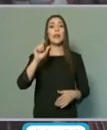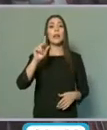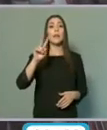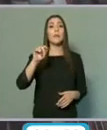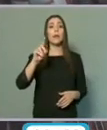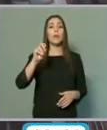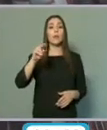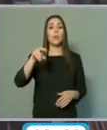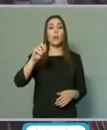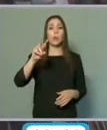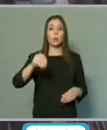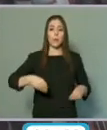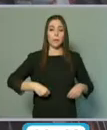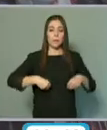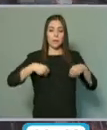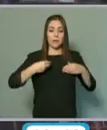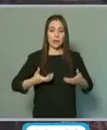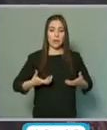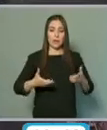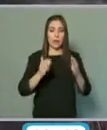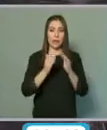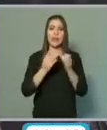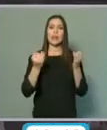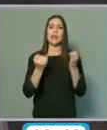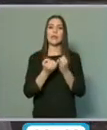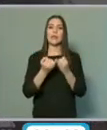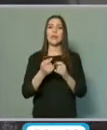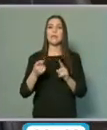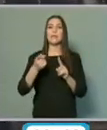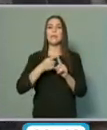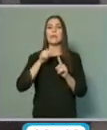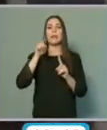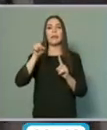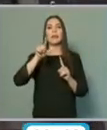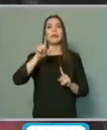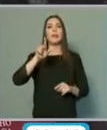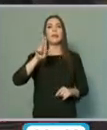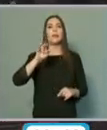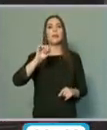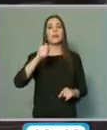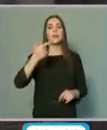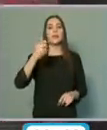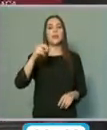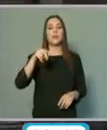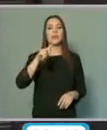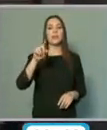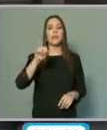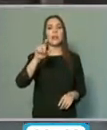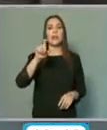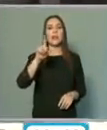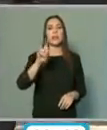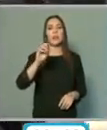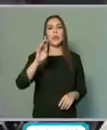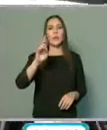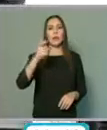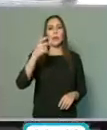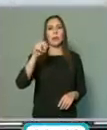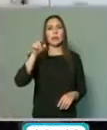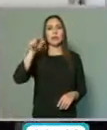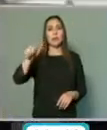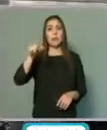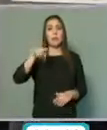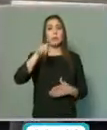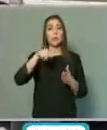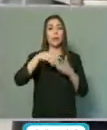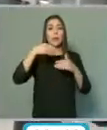la calle donde tenía su casa, sino el primero fue don Luis González Obregón, que aquí tenía su casa y ya la